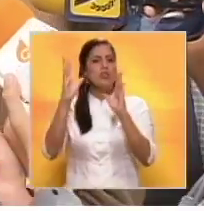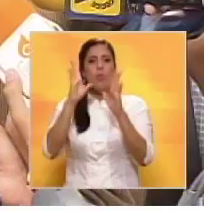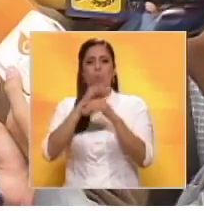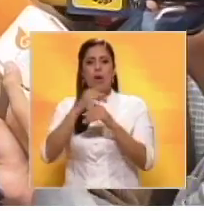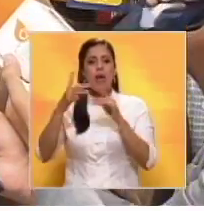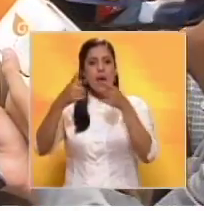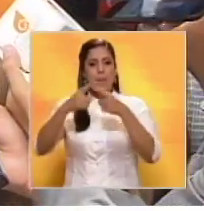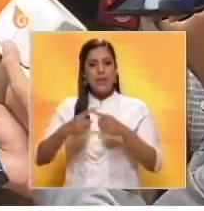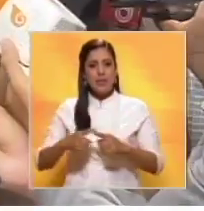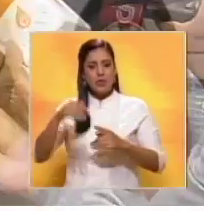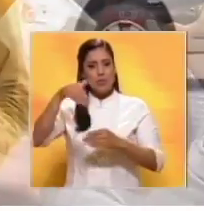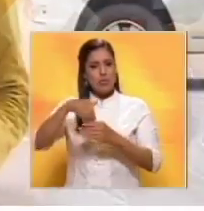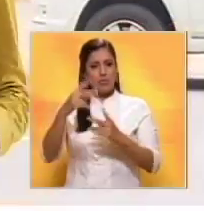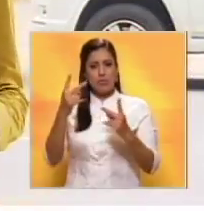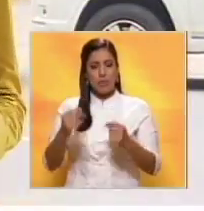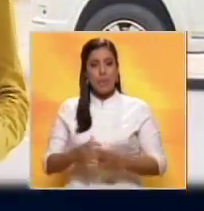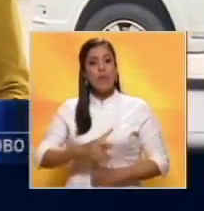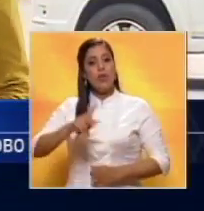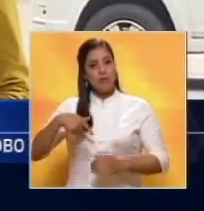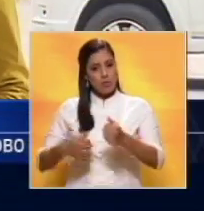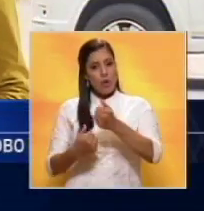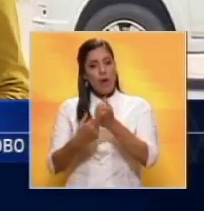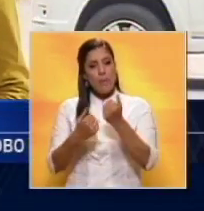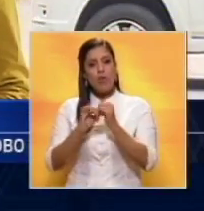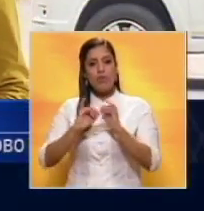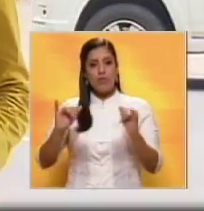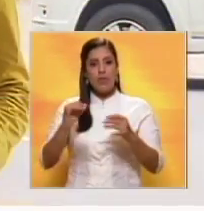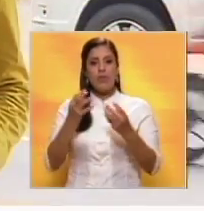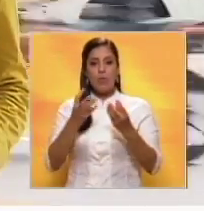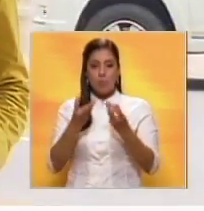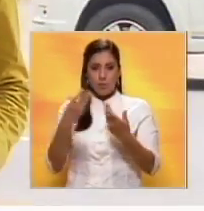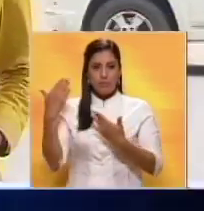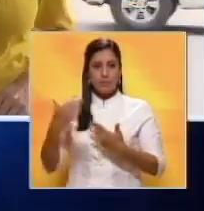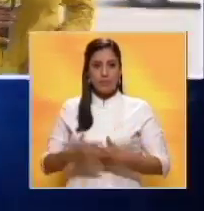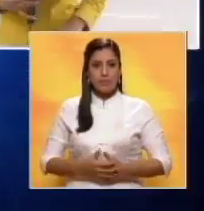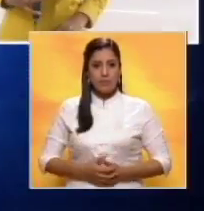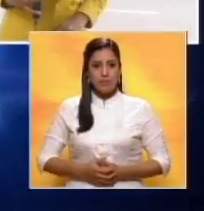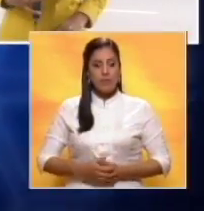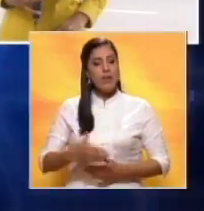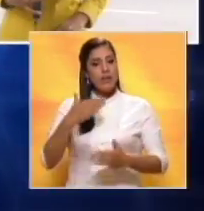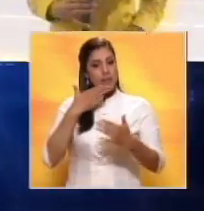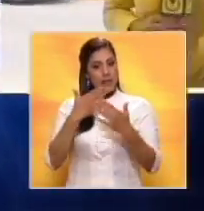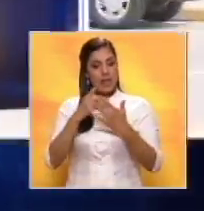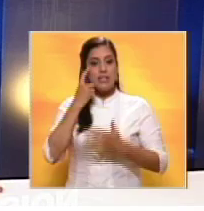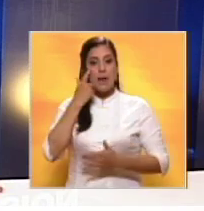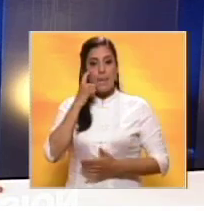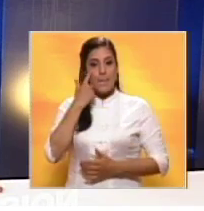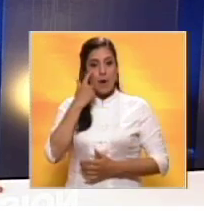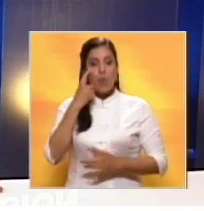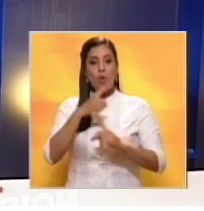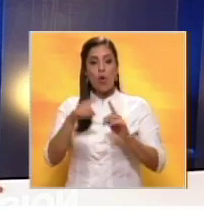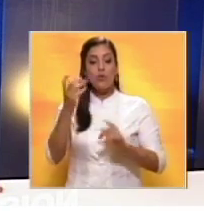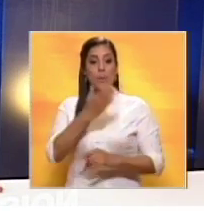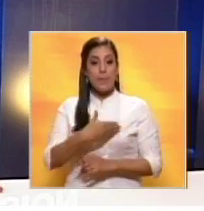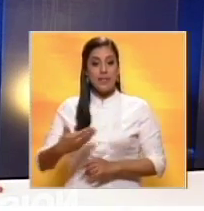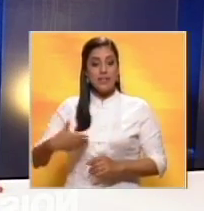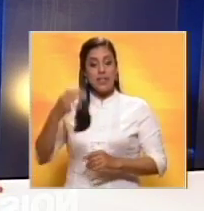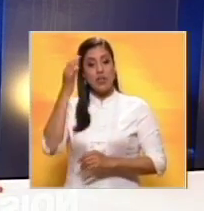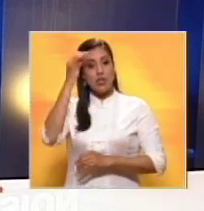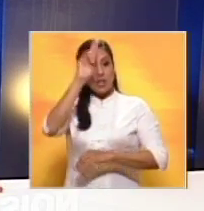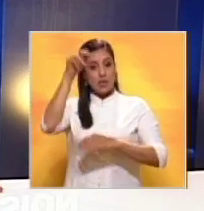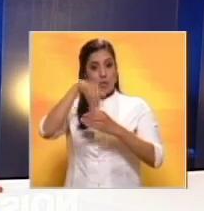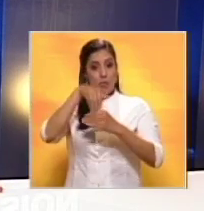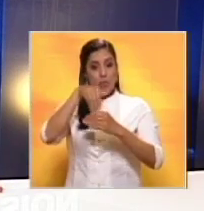de la Administración Electoral. De nuestro aporte, ustedes continúan con mucho más desde el estudio. Muchísimas gracias, Maoli. La presidenta del Consejo